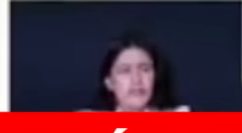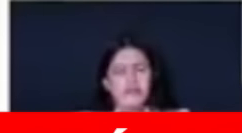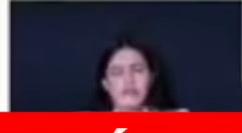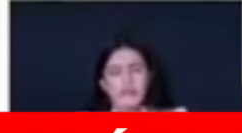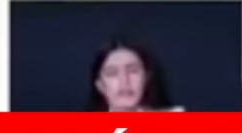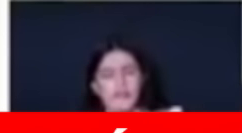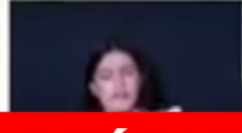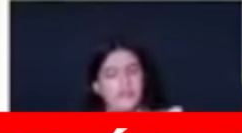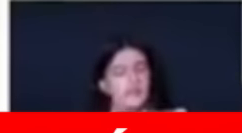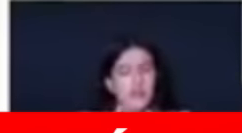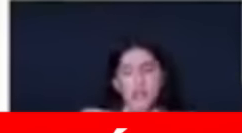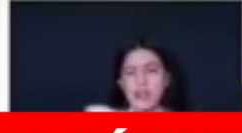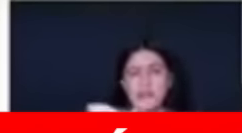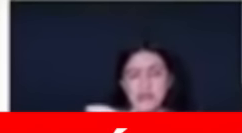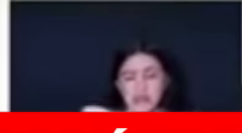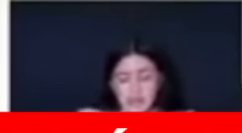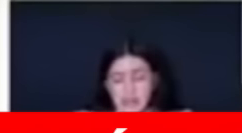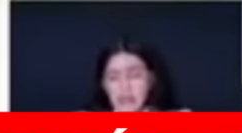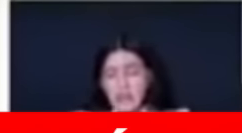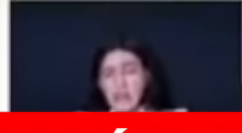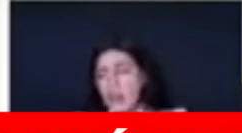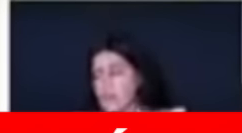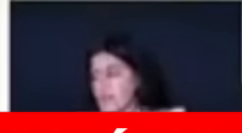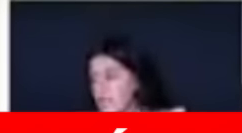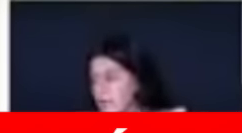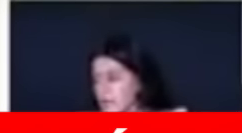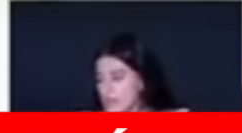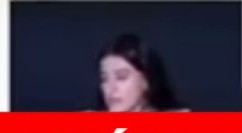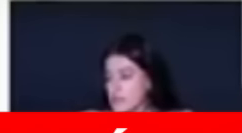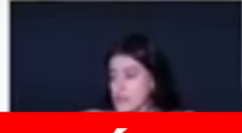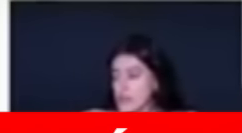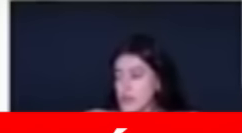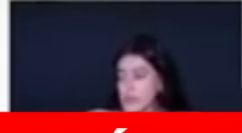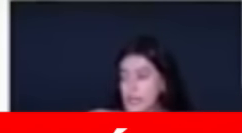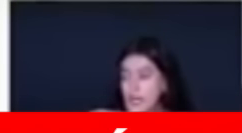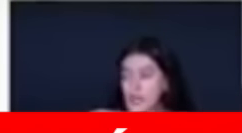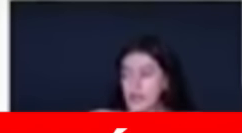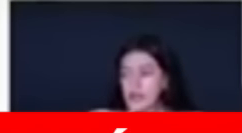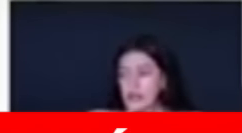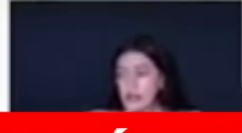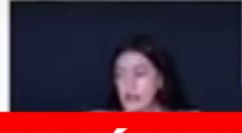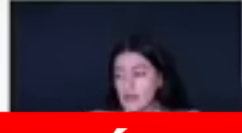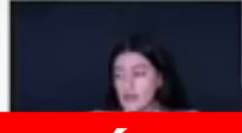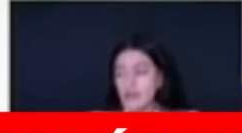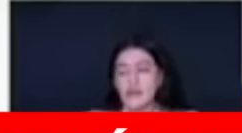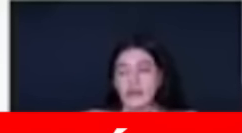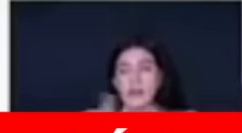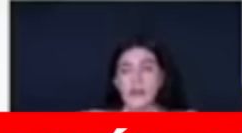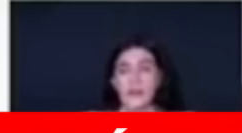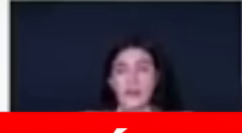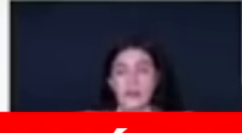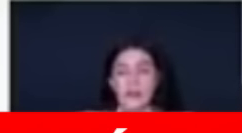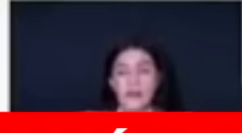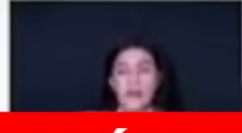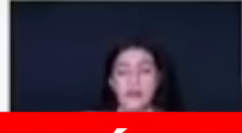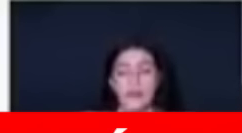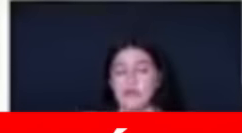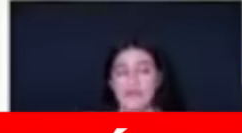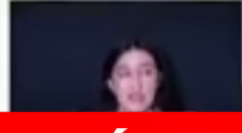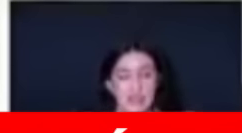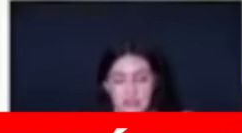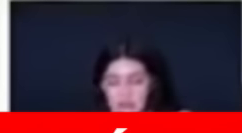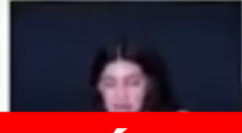resultados, que tiene los hospitales sin medicinas, sin médicos, que las carreteras no